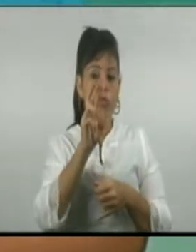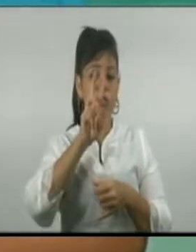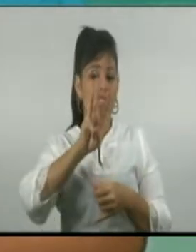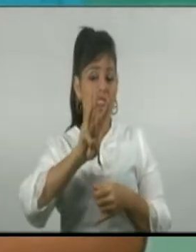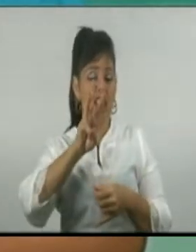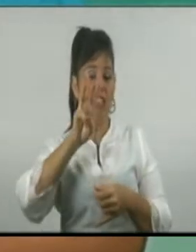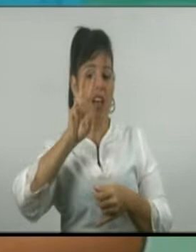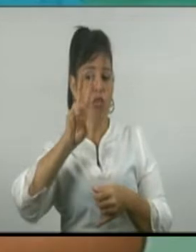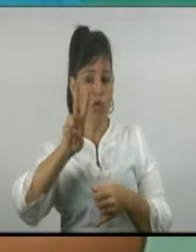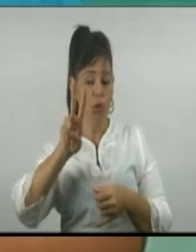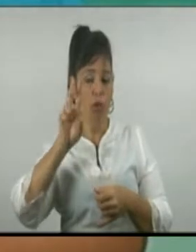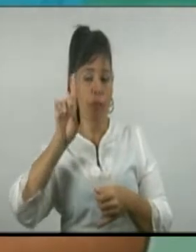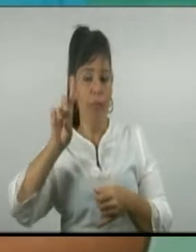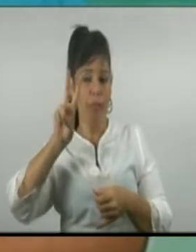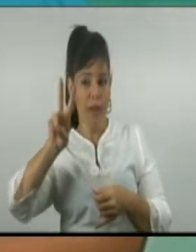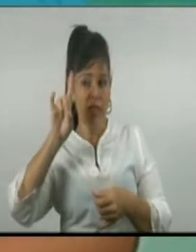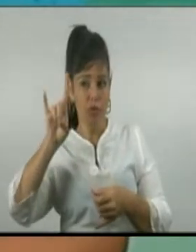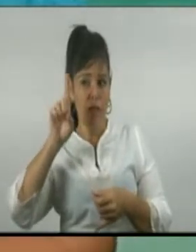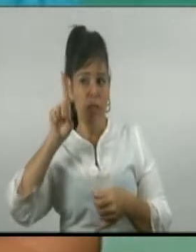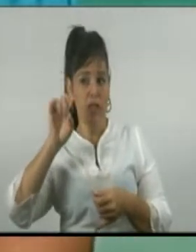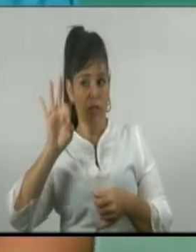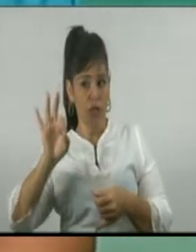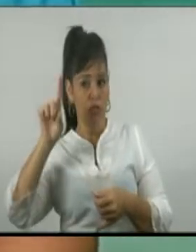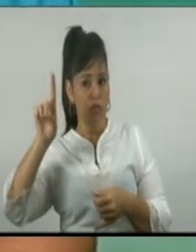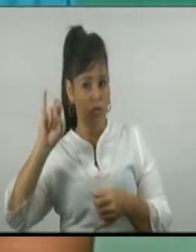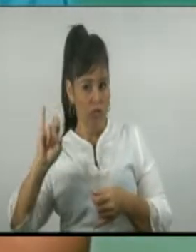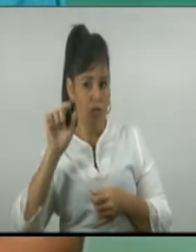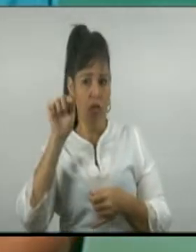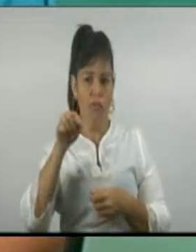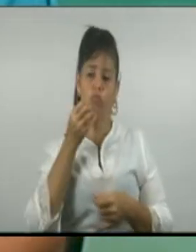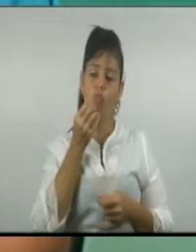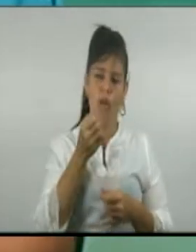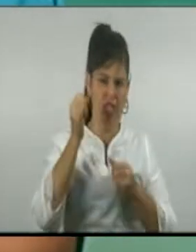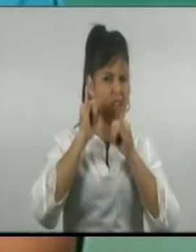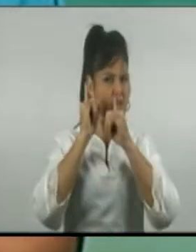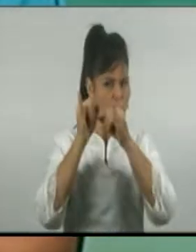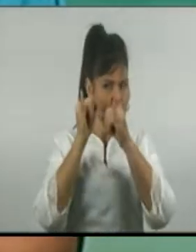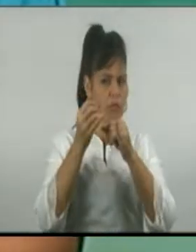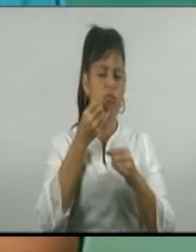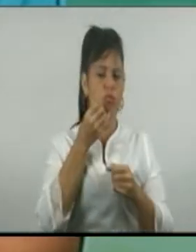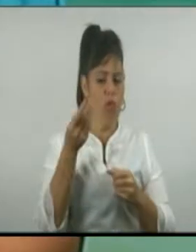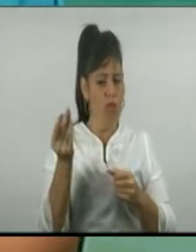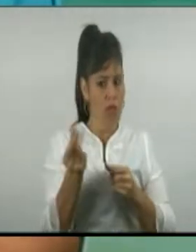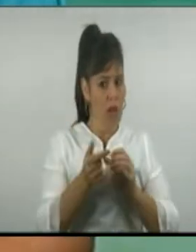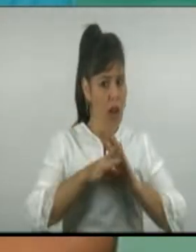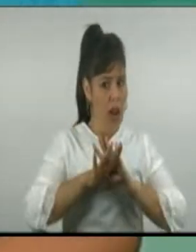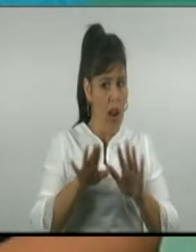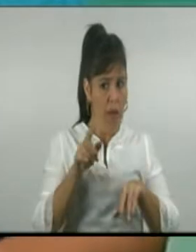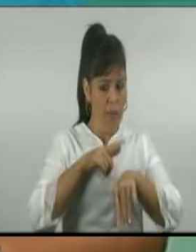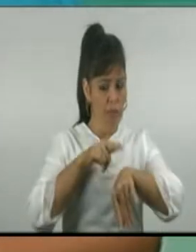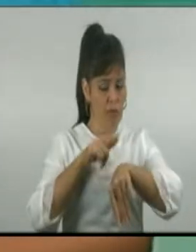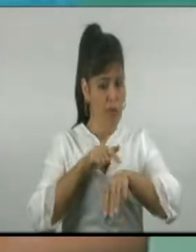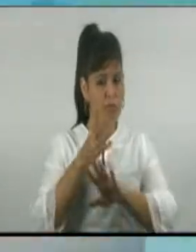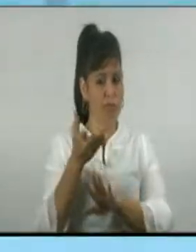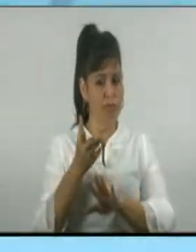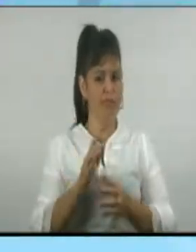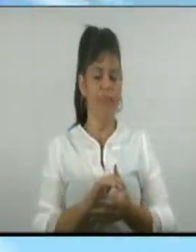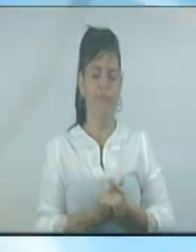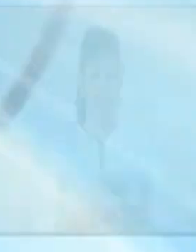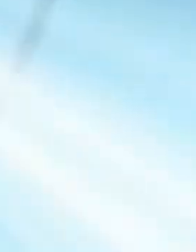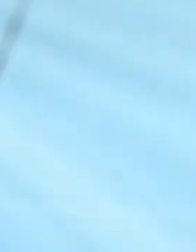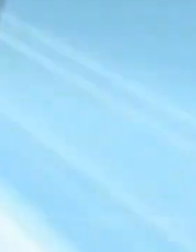18 16 recuerde que aquí siempre va a tener información veraz y oportuna de primera mano